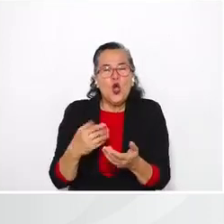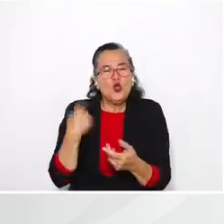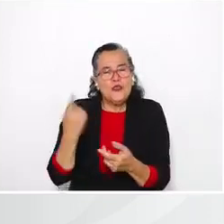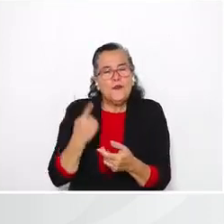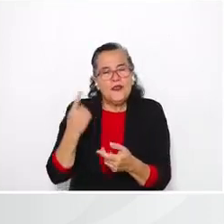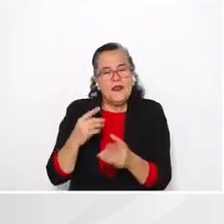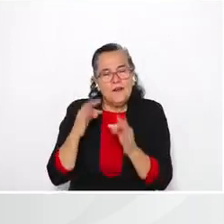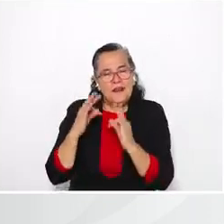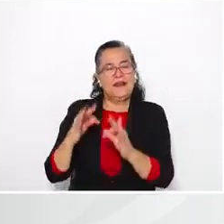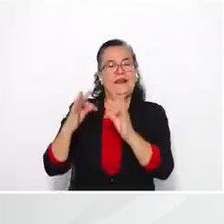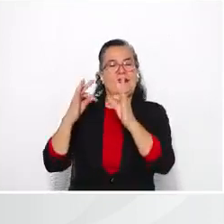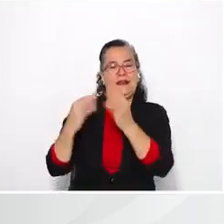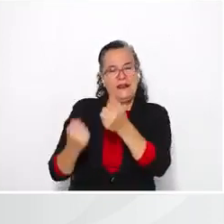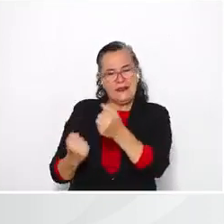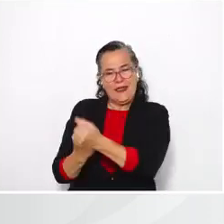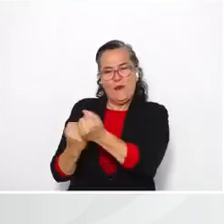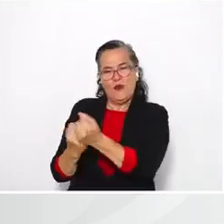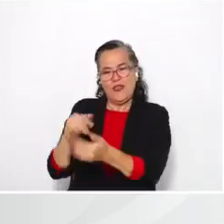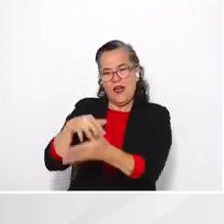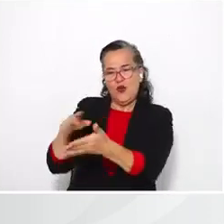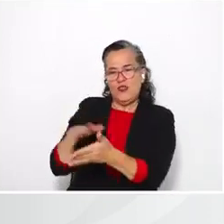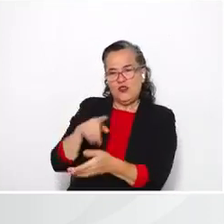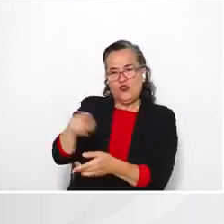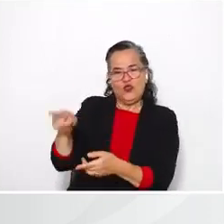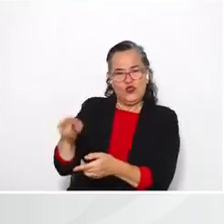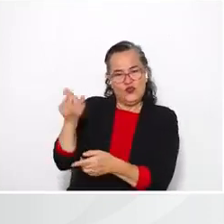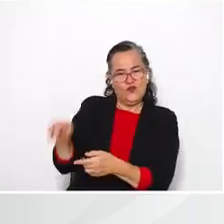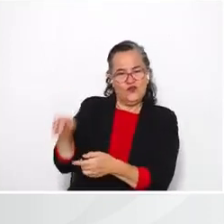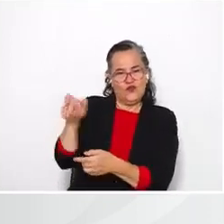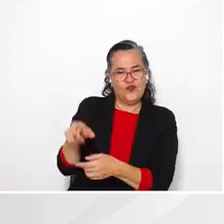constantemente tratar de apoyar al estudiante.